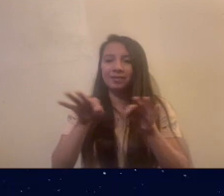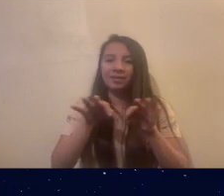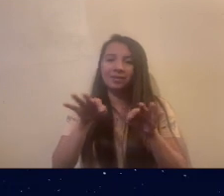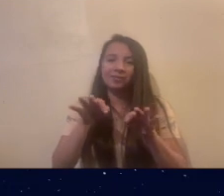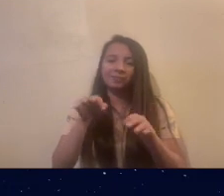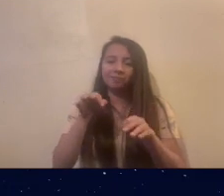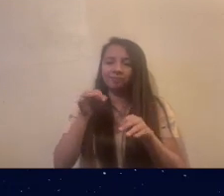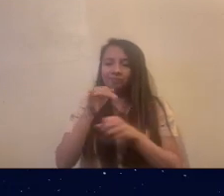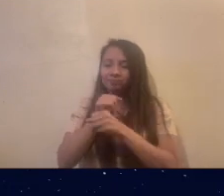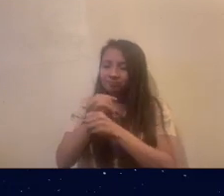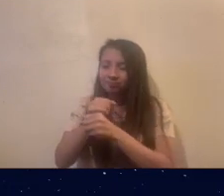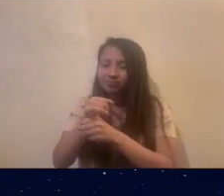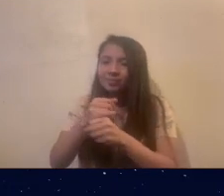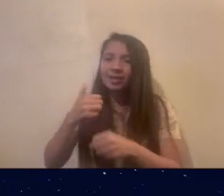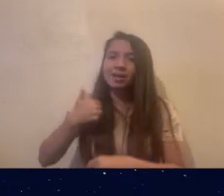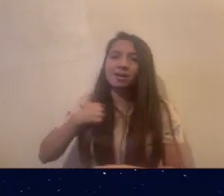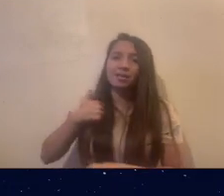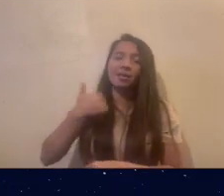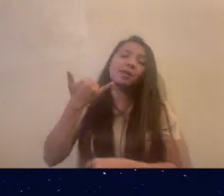en Canadá y en Argentina.